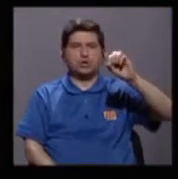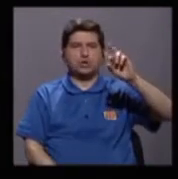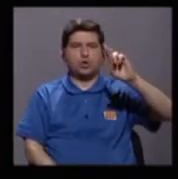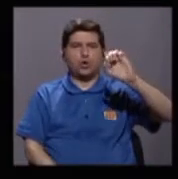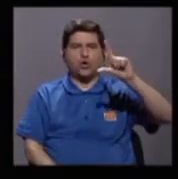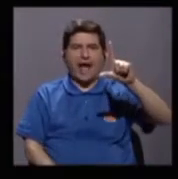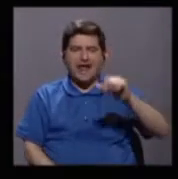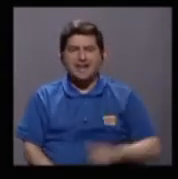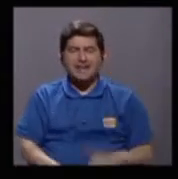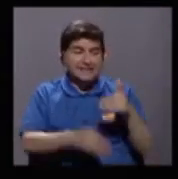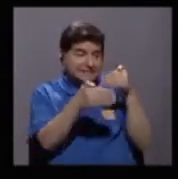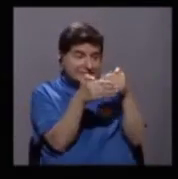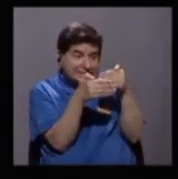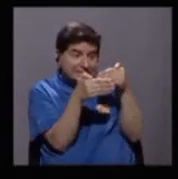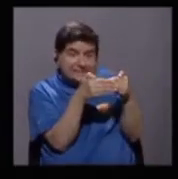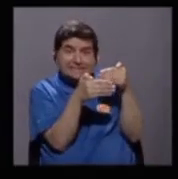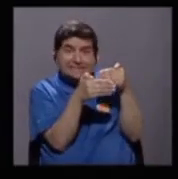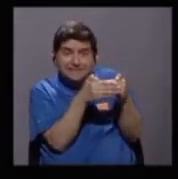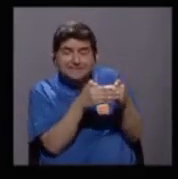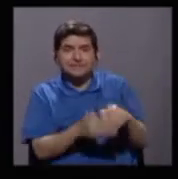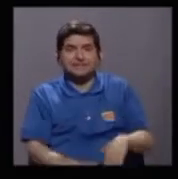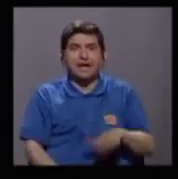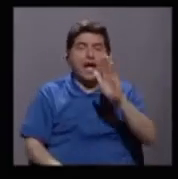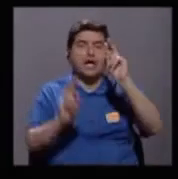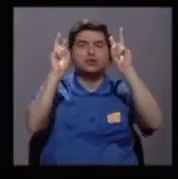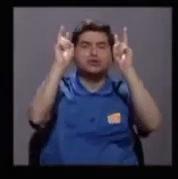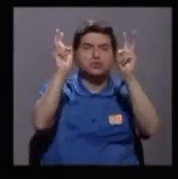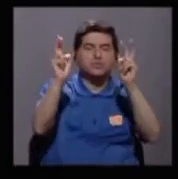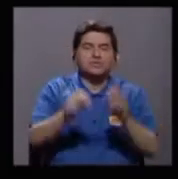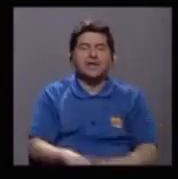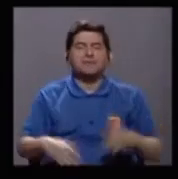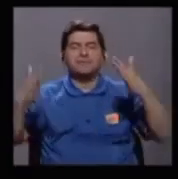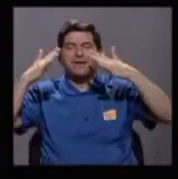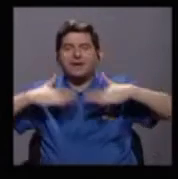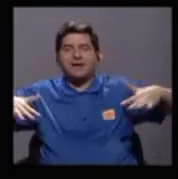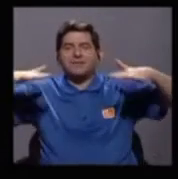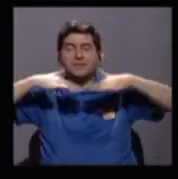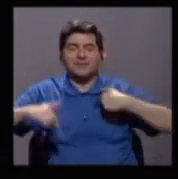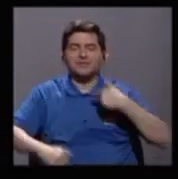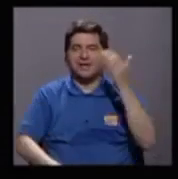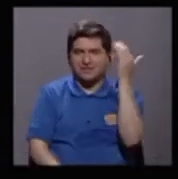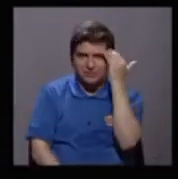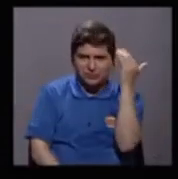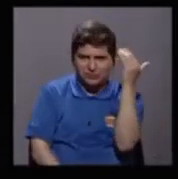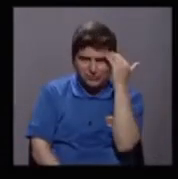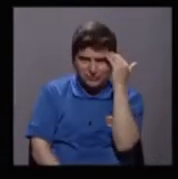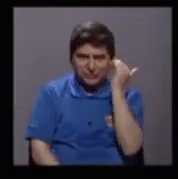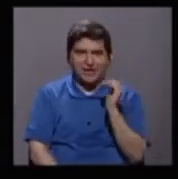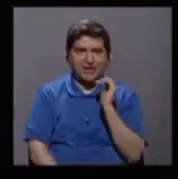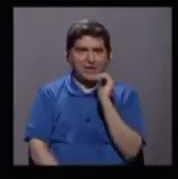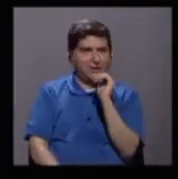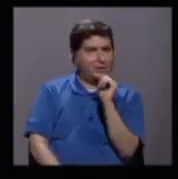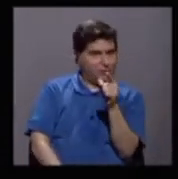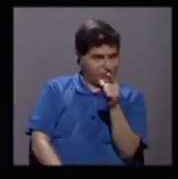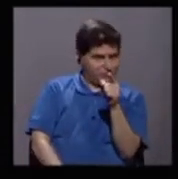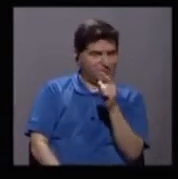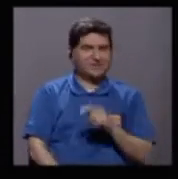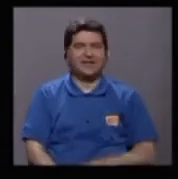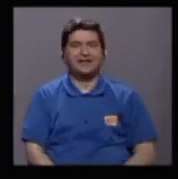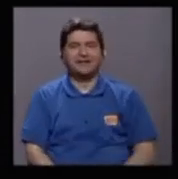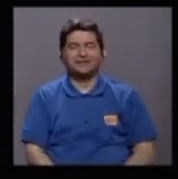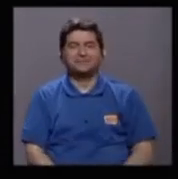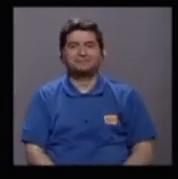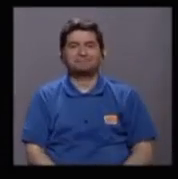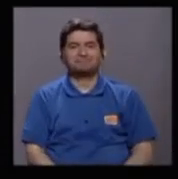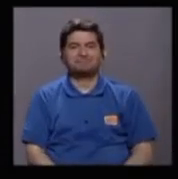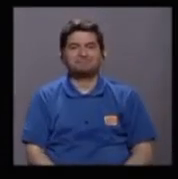está muy cercana a sus temas ambientalistas. Yo sé que usted es una